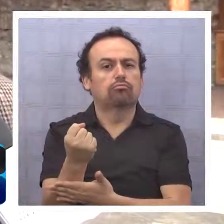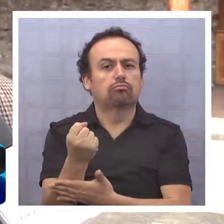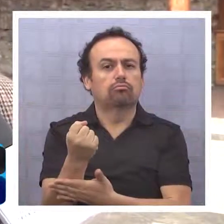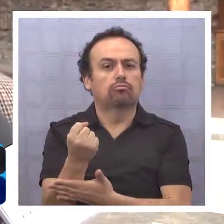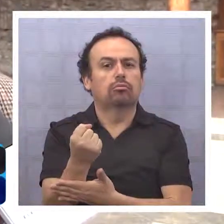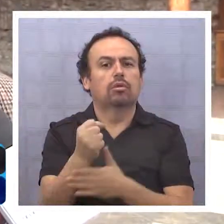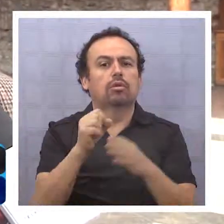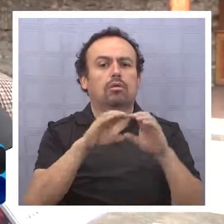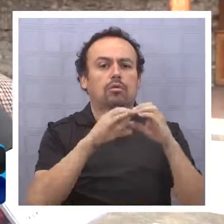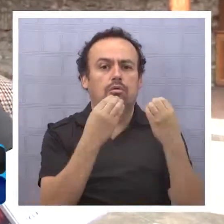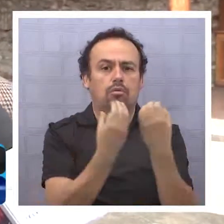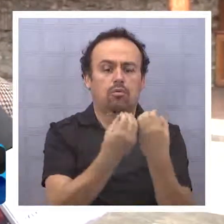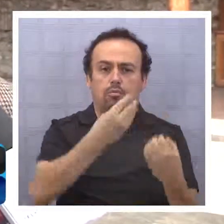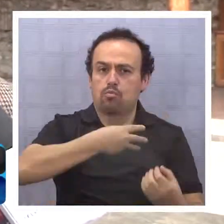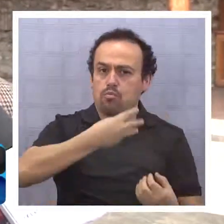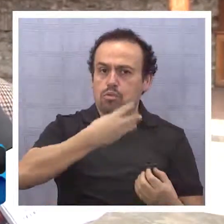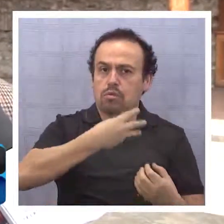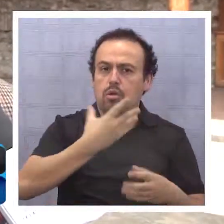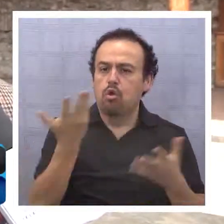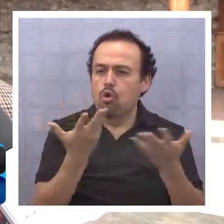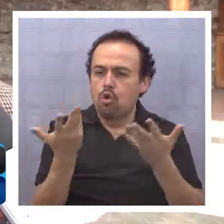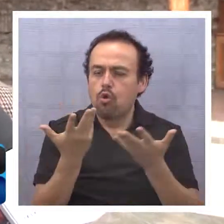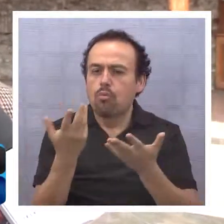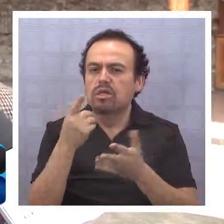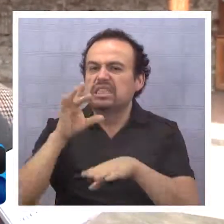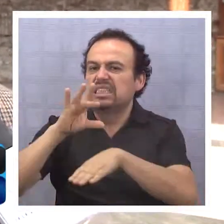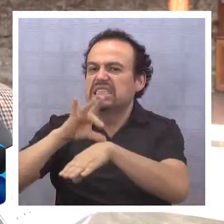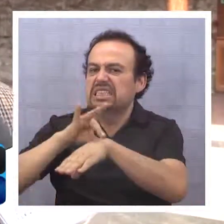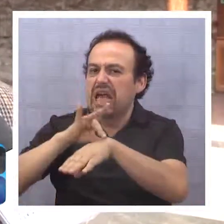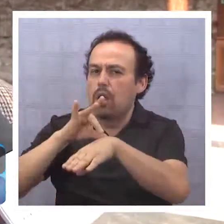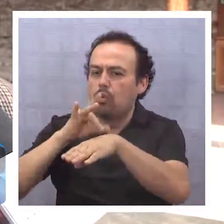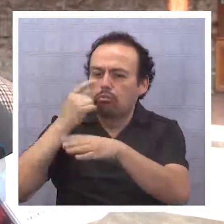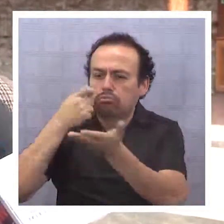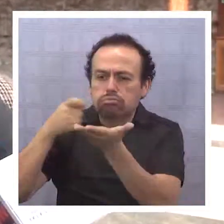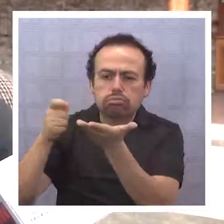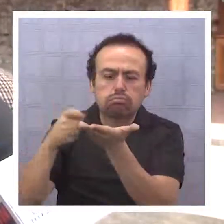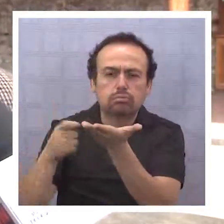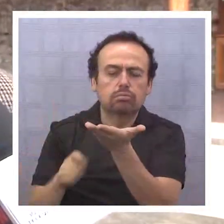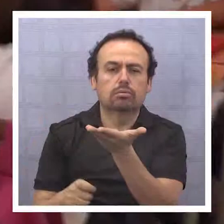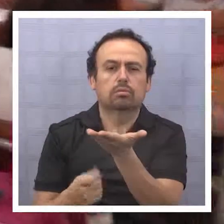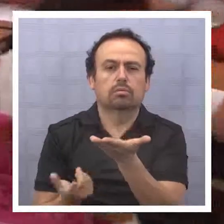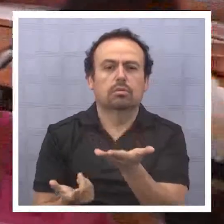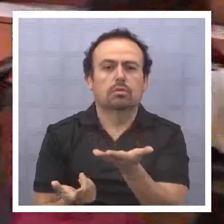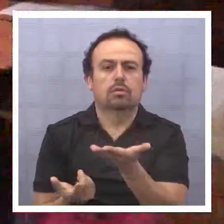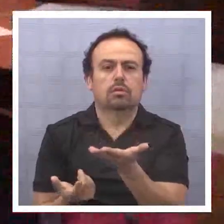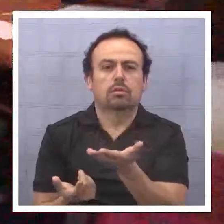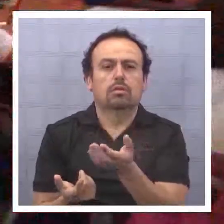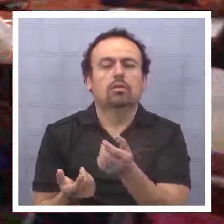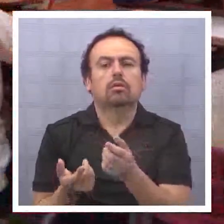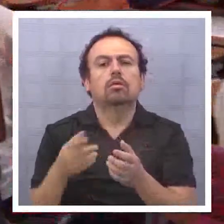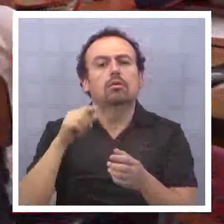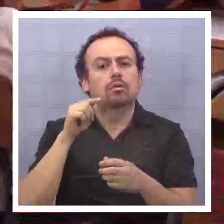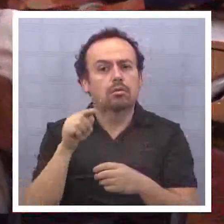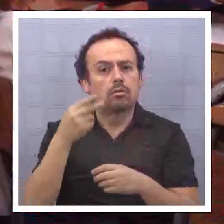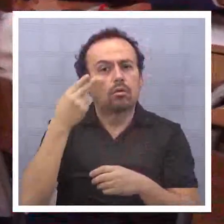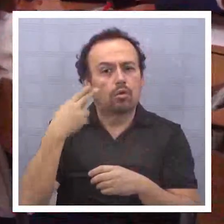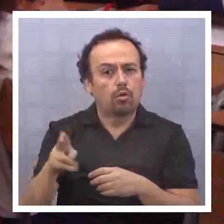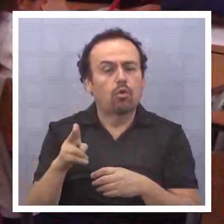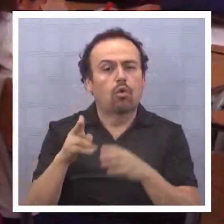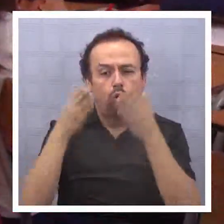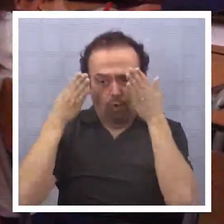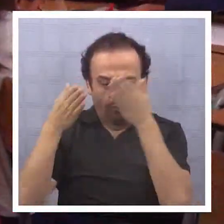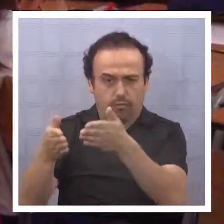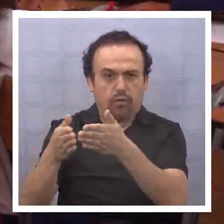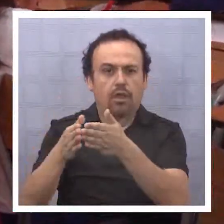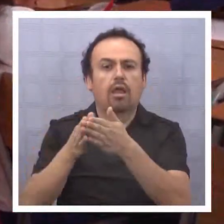la corporación en términos de lo que se hace en salud Repito no corresponde necesariamente porque eso tiene su